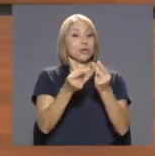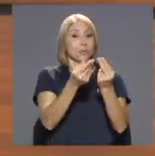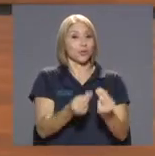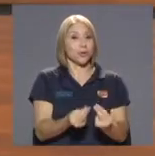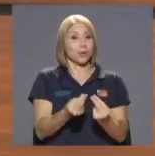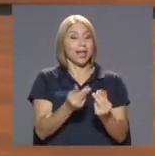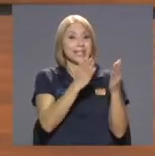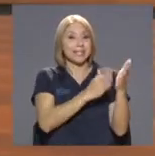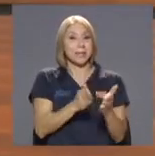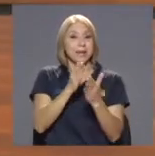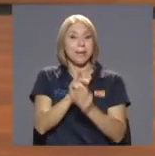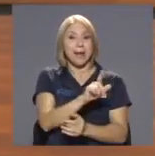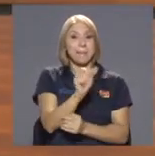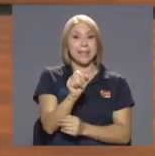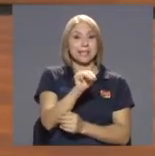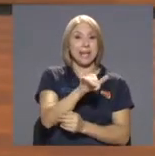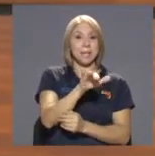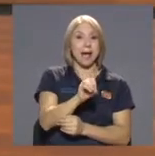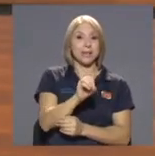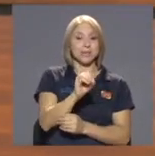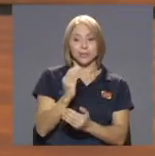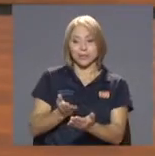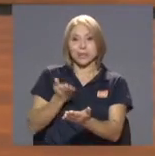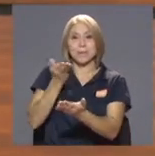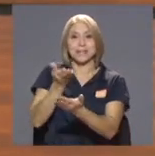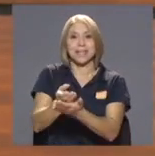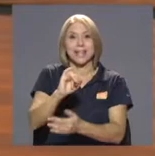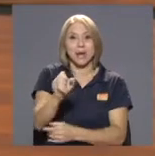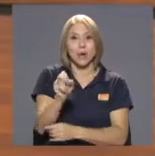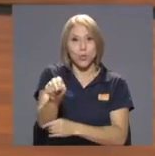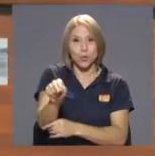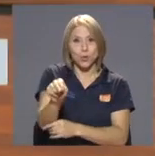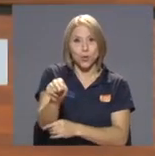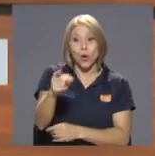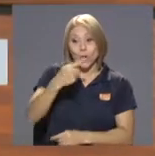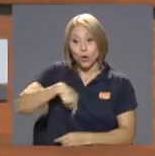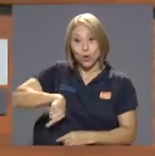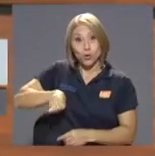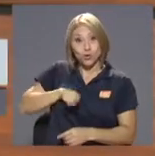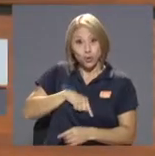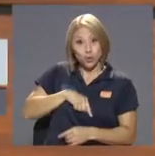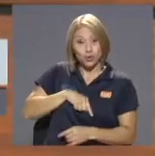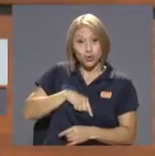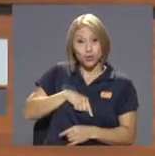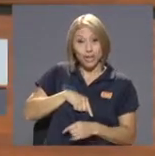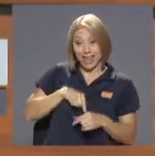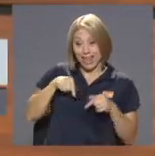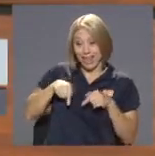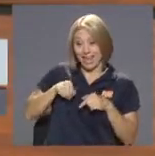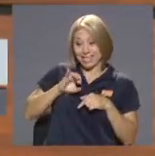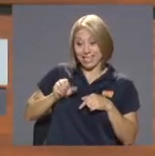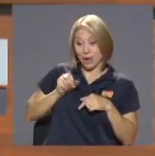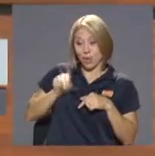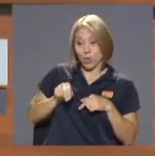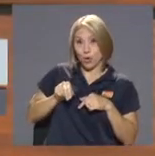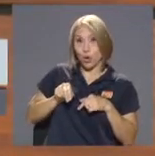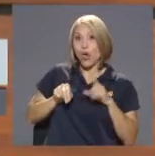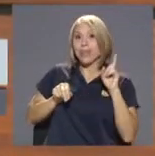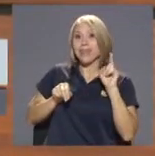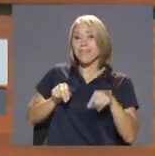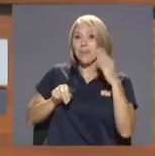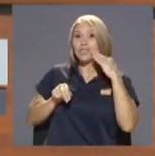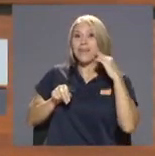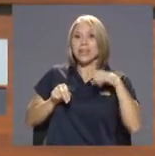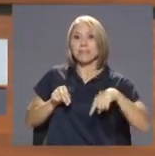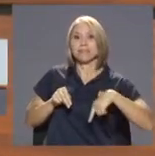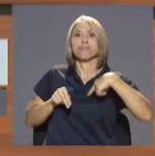mayo más o menos, se presenta como en junio. Imagínense que nosotros en junio de un año tenemos que saber incluso lo que vamos a estar gastando en diciembre